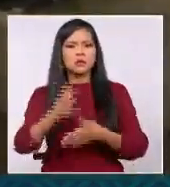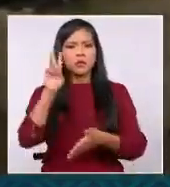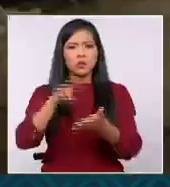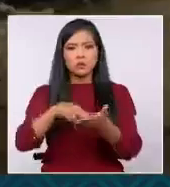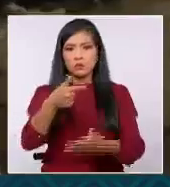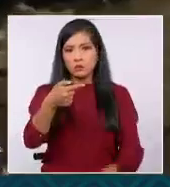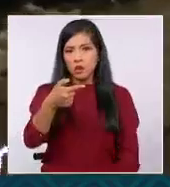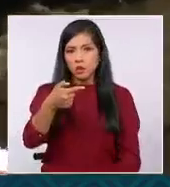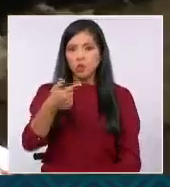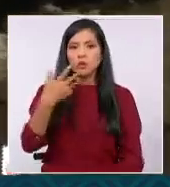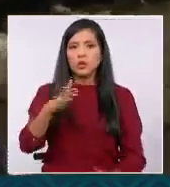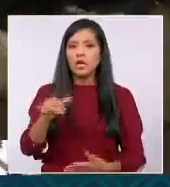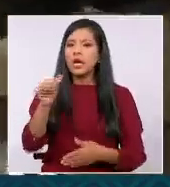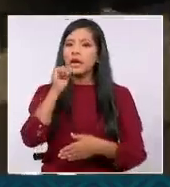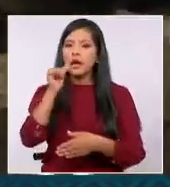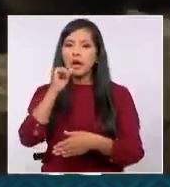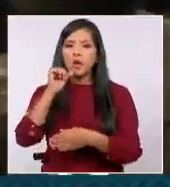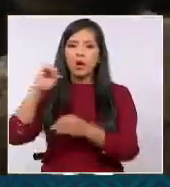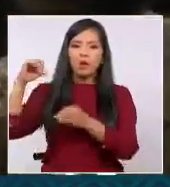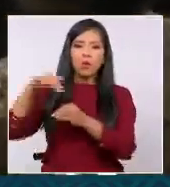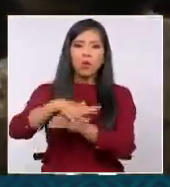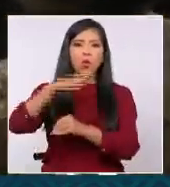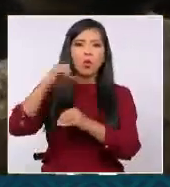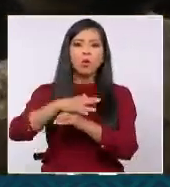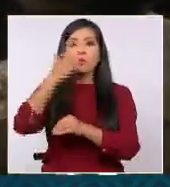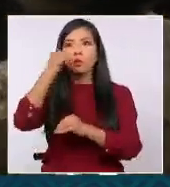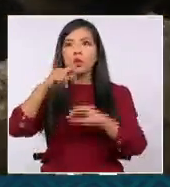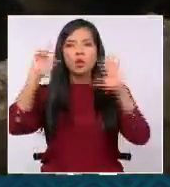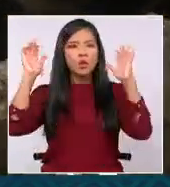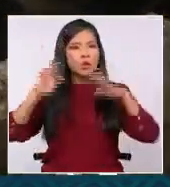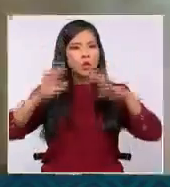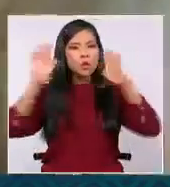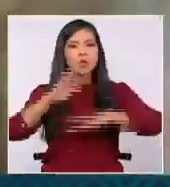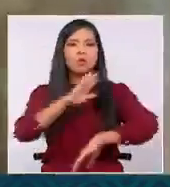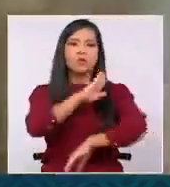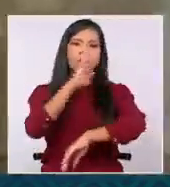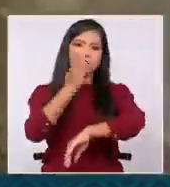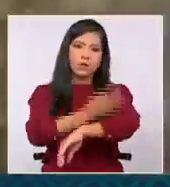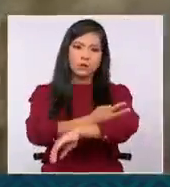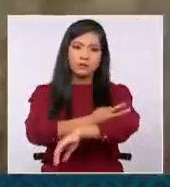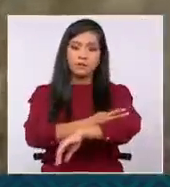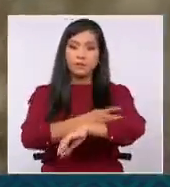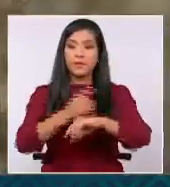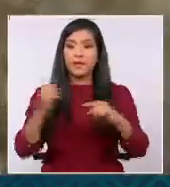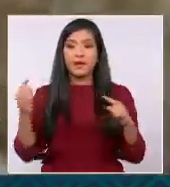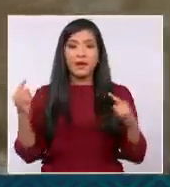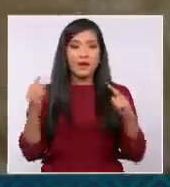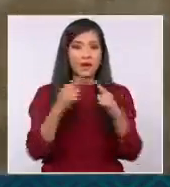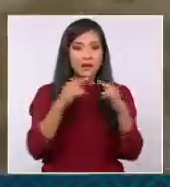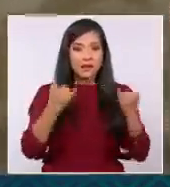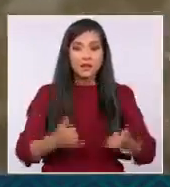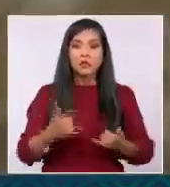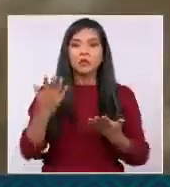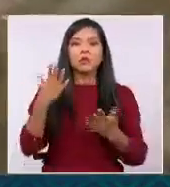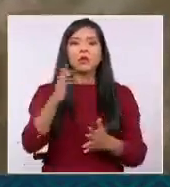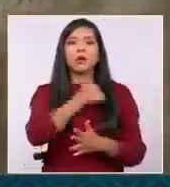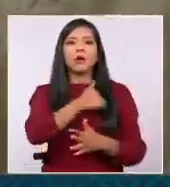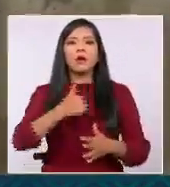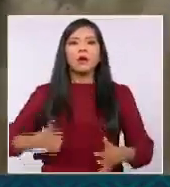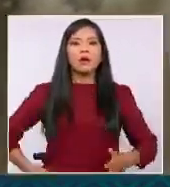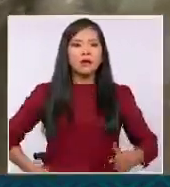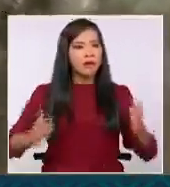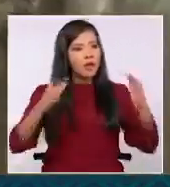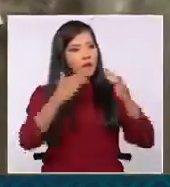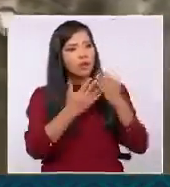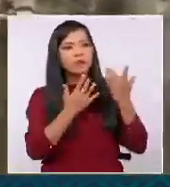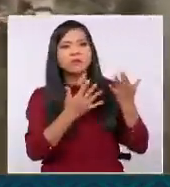la filtración de aguas originadas por las intensas lluvias. Desde esa fecha hasta ahora, la alcaldía de La Paz no atendió